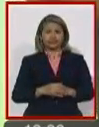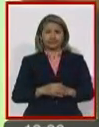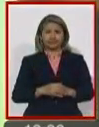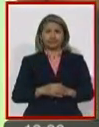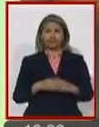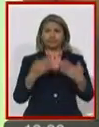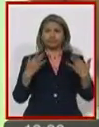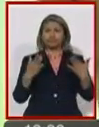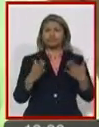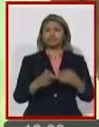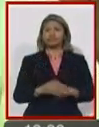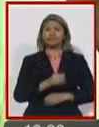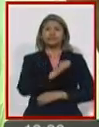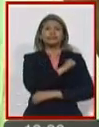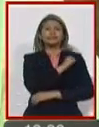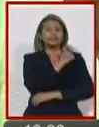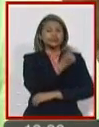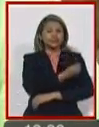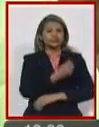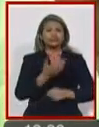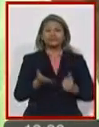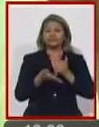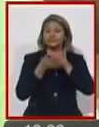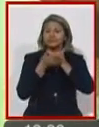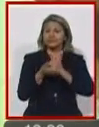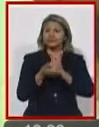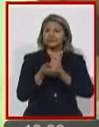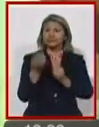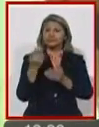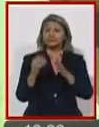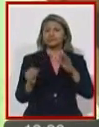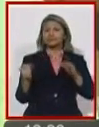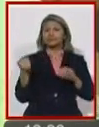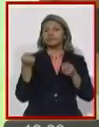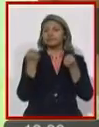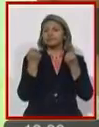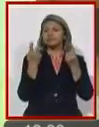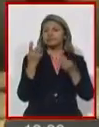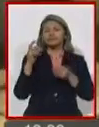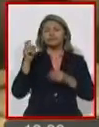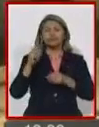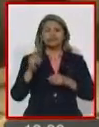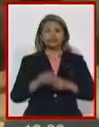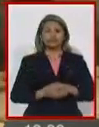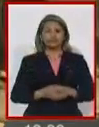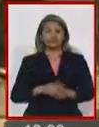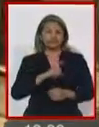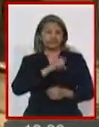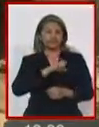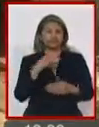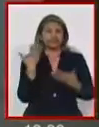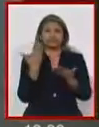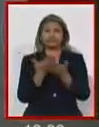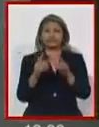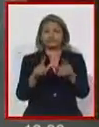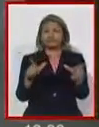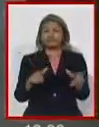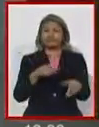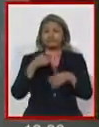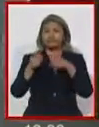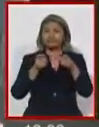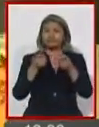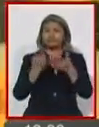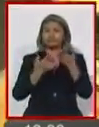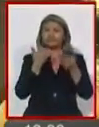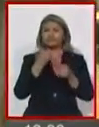mismo y también a las autoridades que siempre nos colaboren, a veces, mire, pasa a la gente más necesitada todo esto. Bomberos de la policía llegó al lugar para controlar